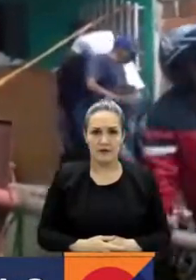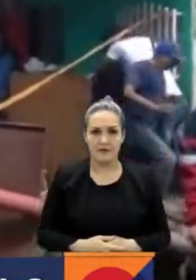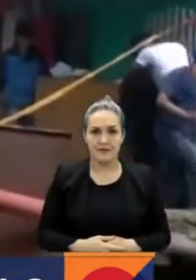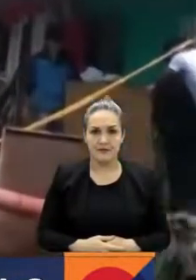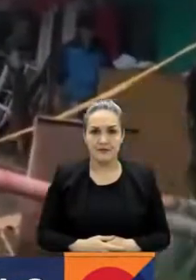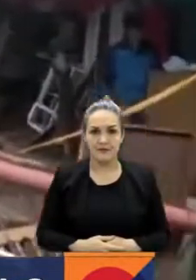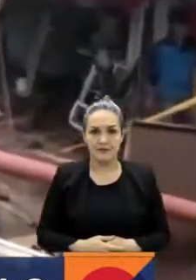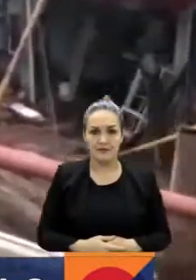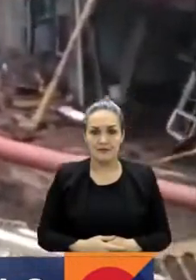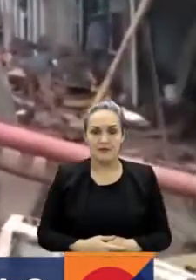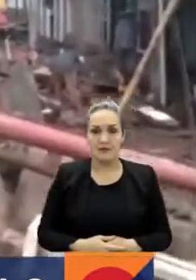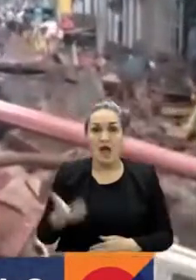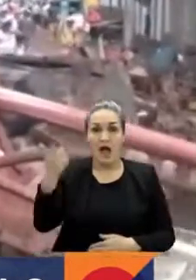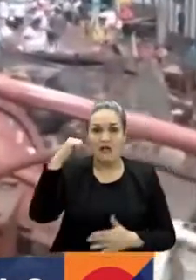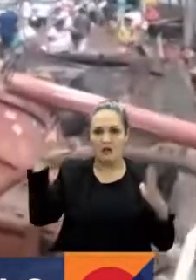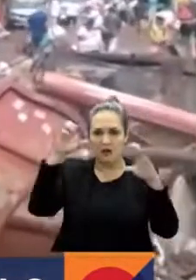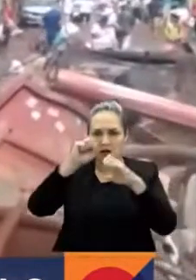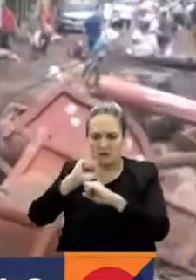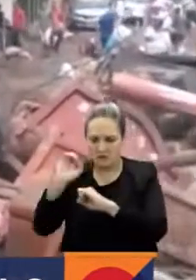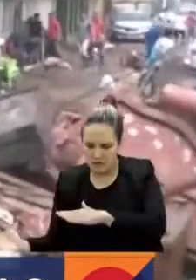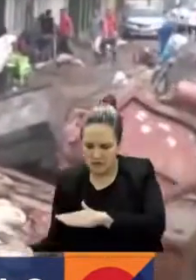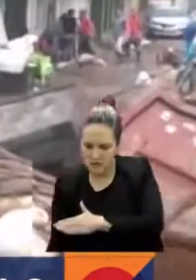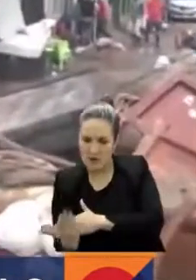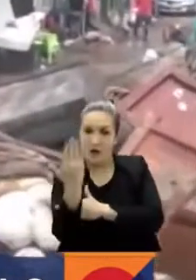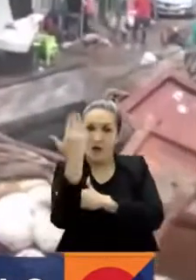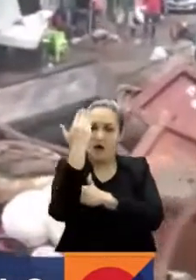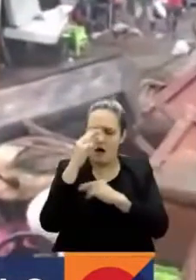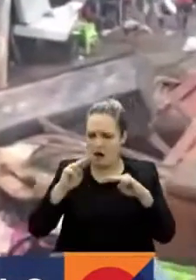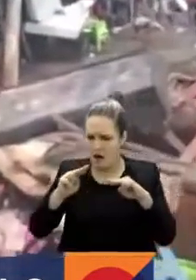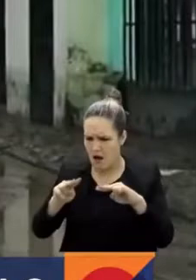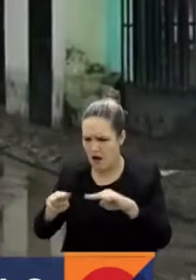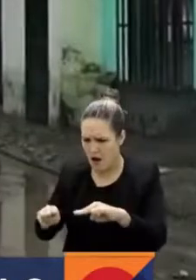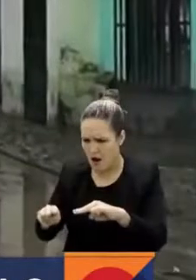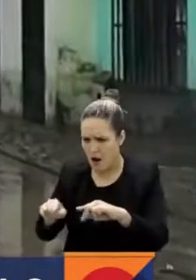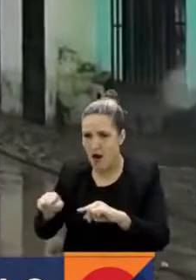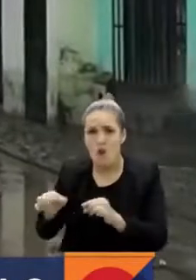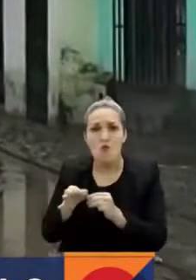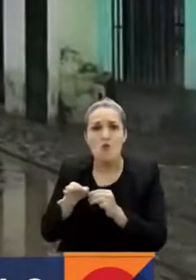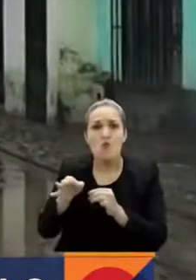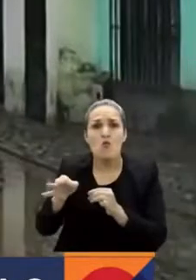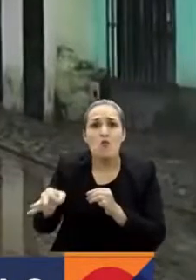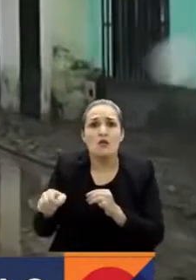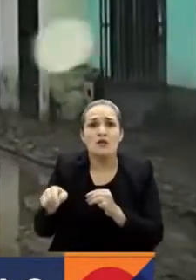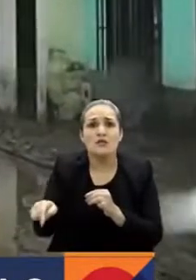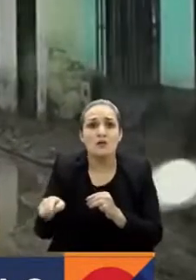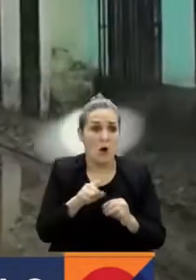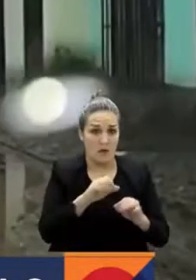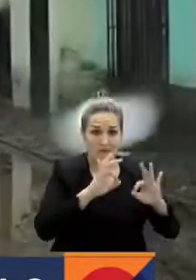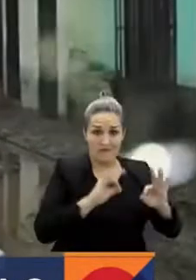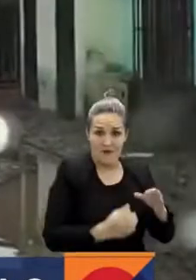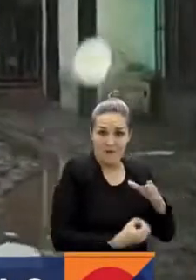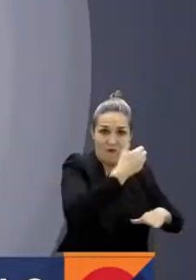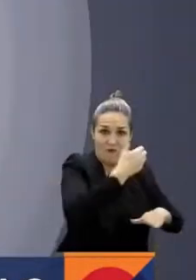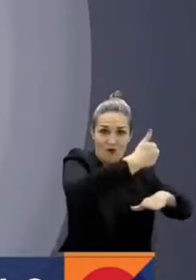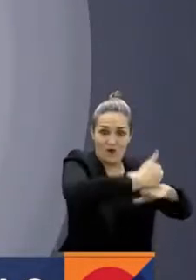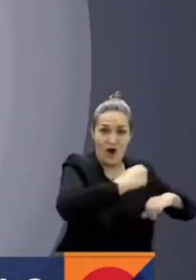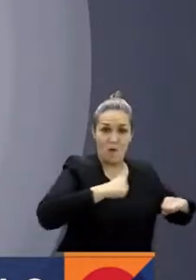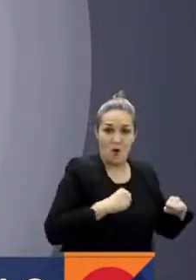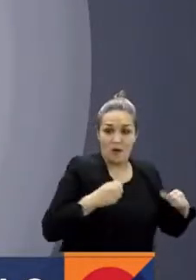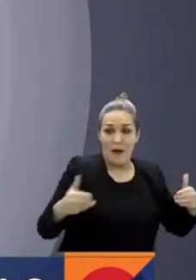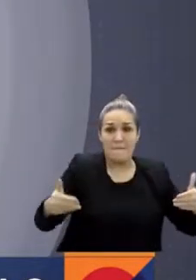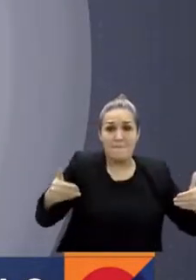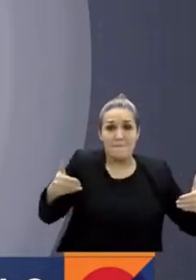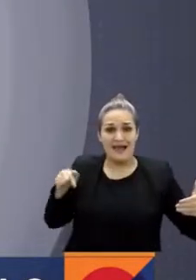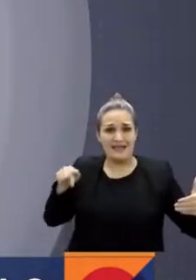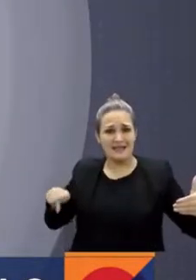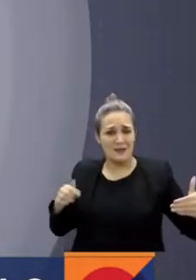Con el sol, a Supía, un municipio 2 años más joven que Bogotá, llegaron las imágenes con las que nadie se quería encontrar.